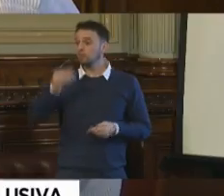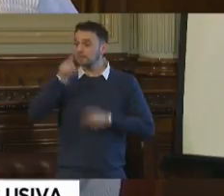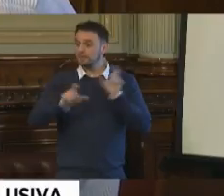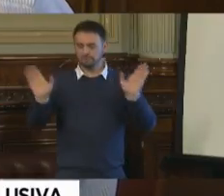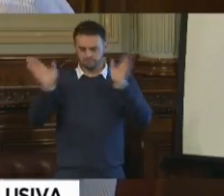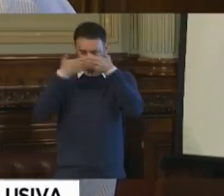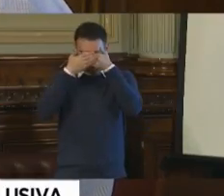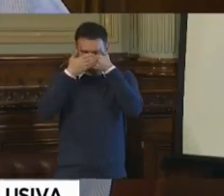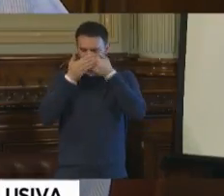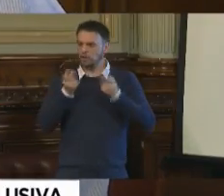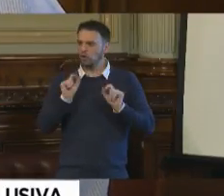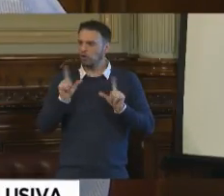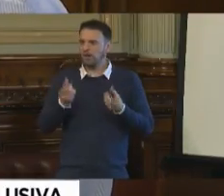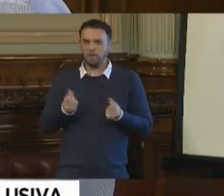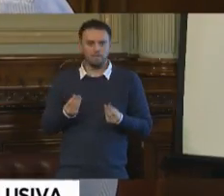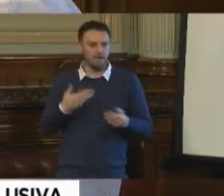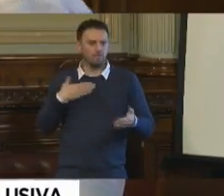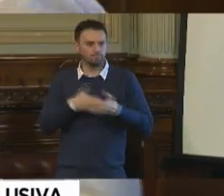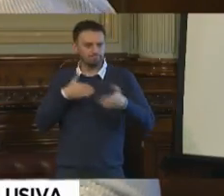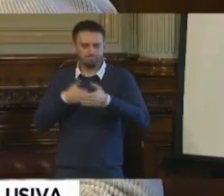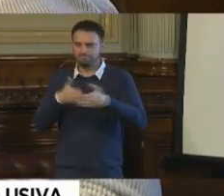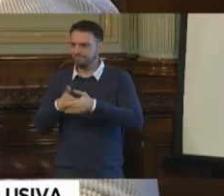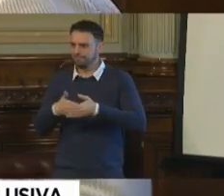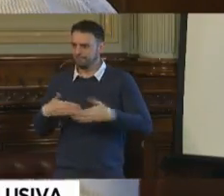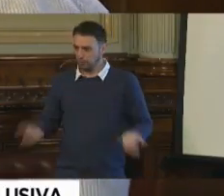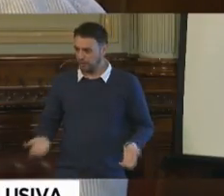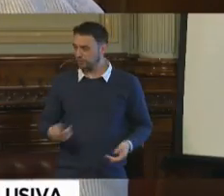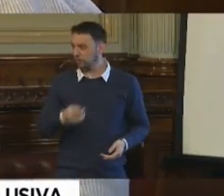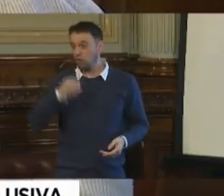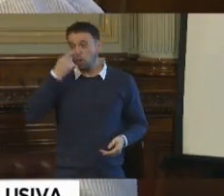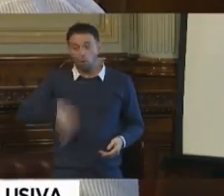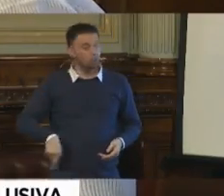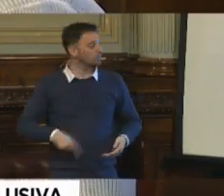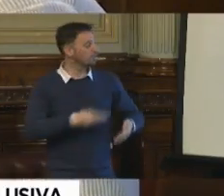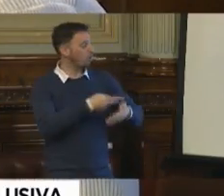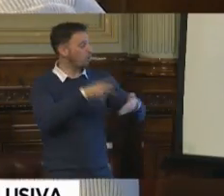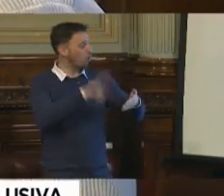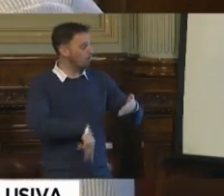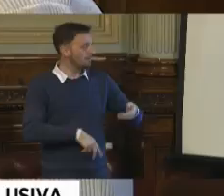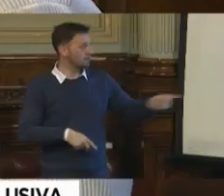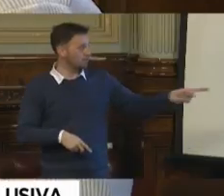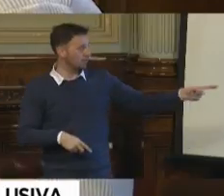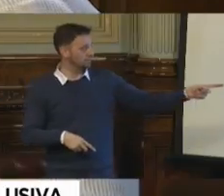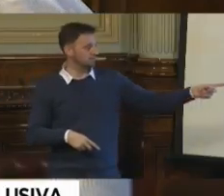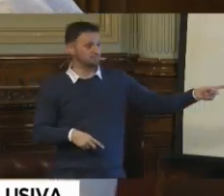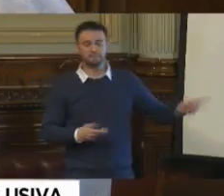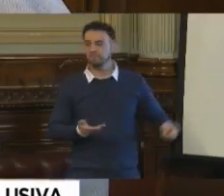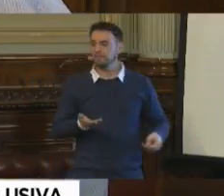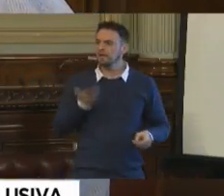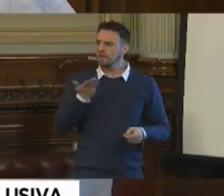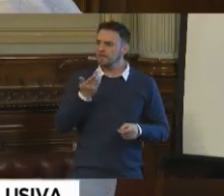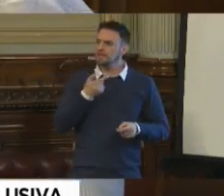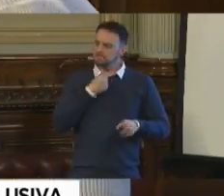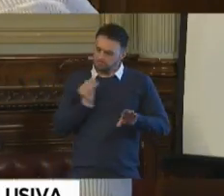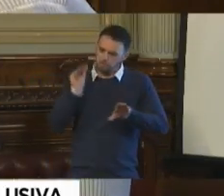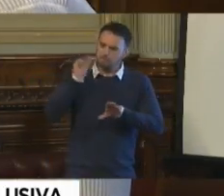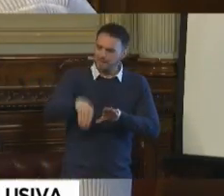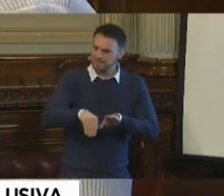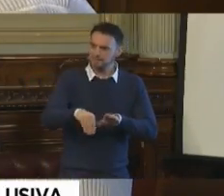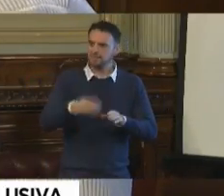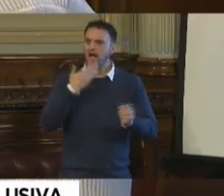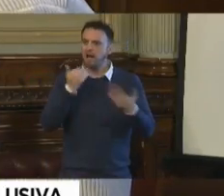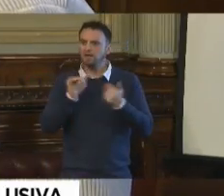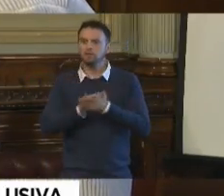generar o no esta situación de discapacidad por último la convención lo que hace es dar un paso más